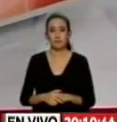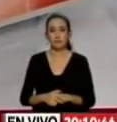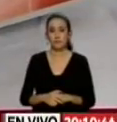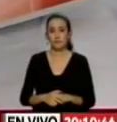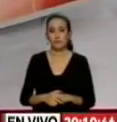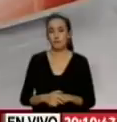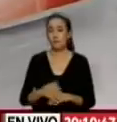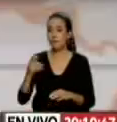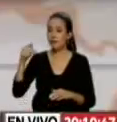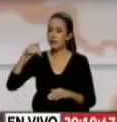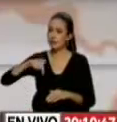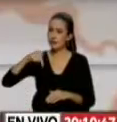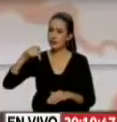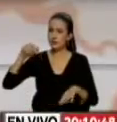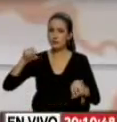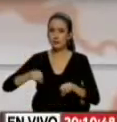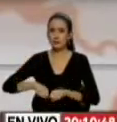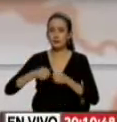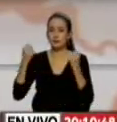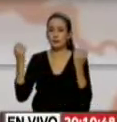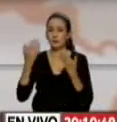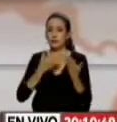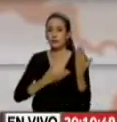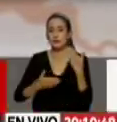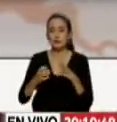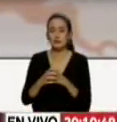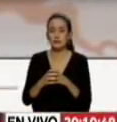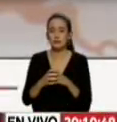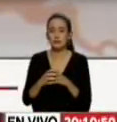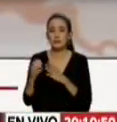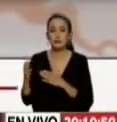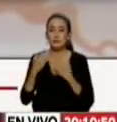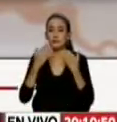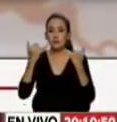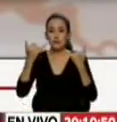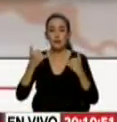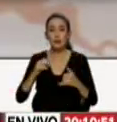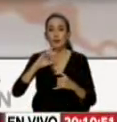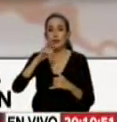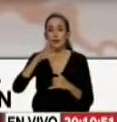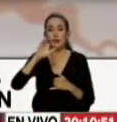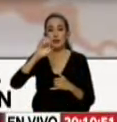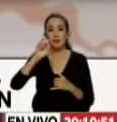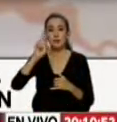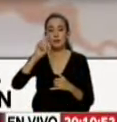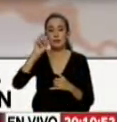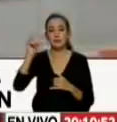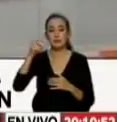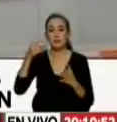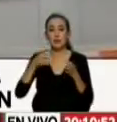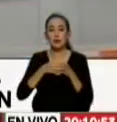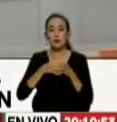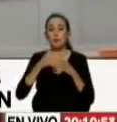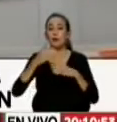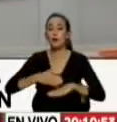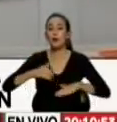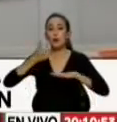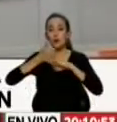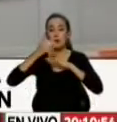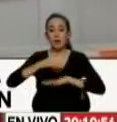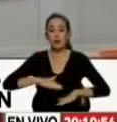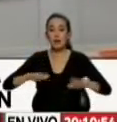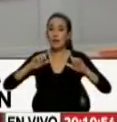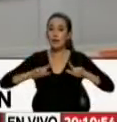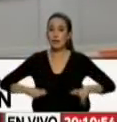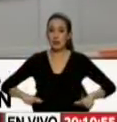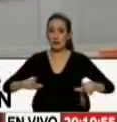daño que conscientemente lo ha hecho el gobierno anterior. Defender al Ecuador de Chevron es la postura del gobierno de Lenín Moreno, según lo ratificó